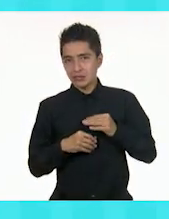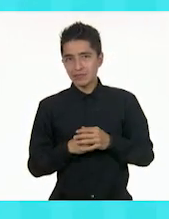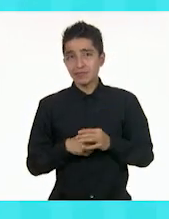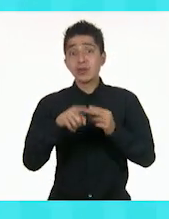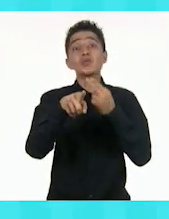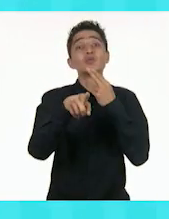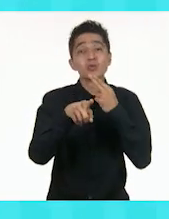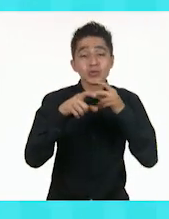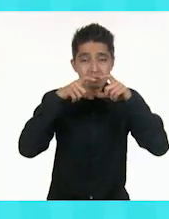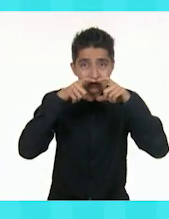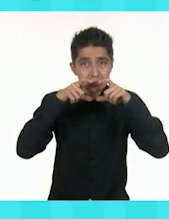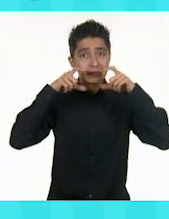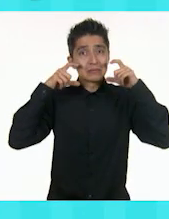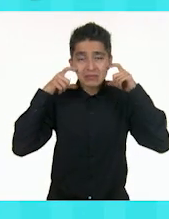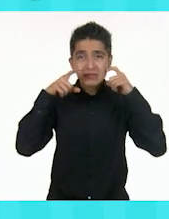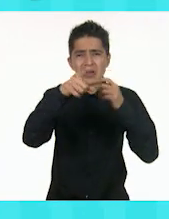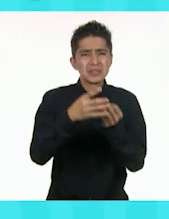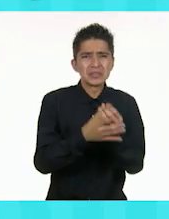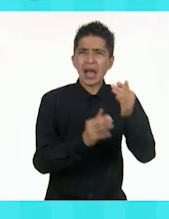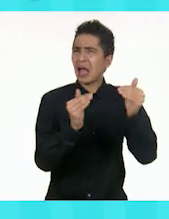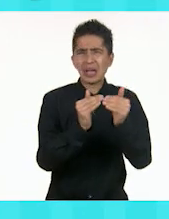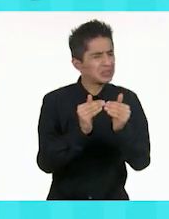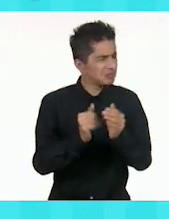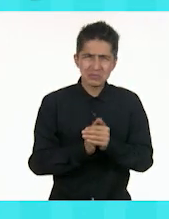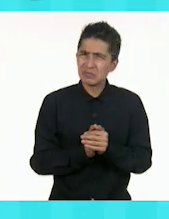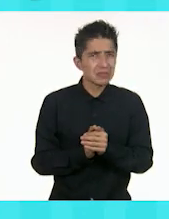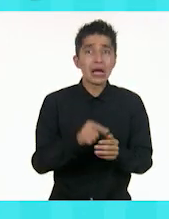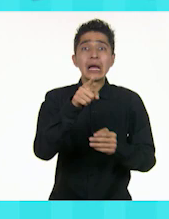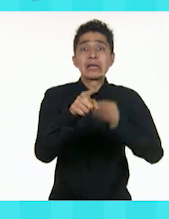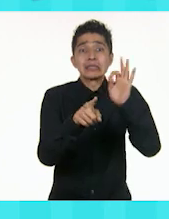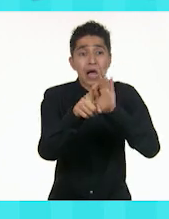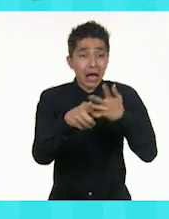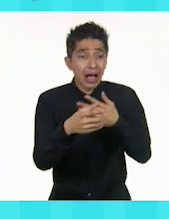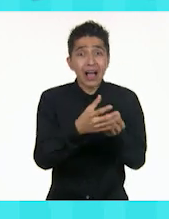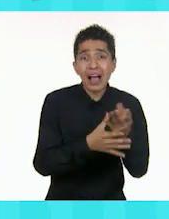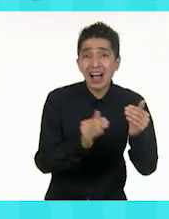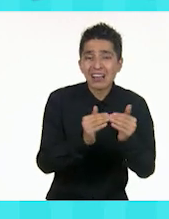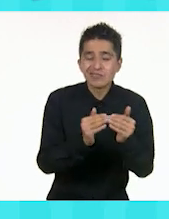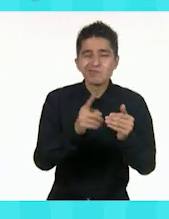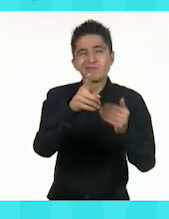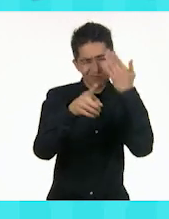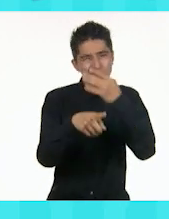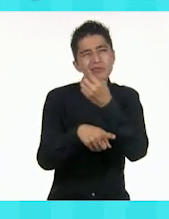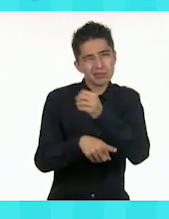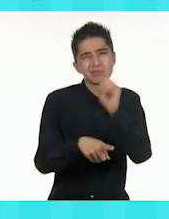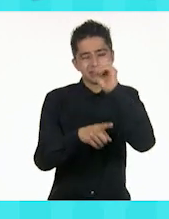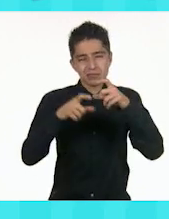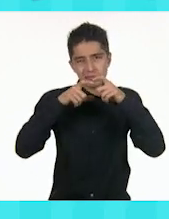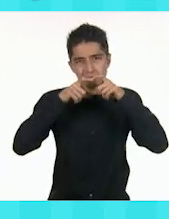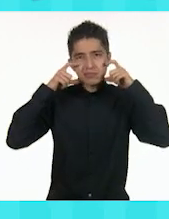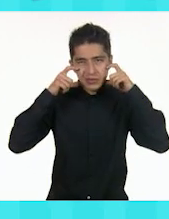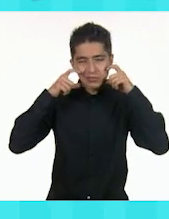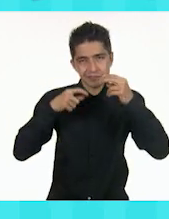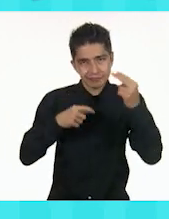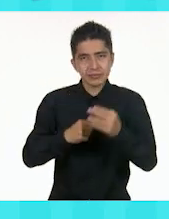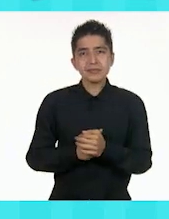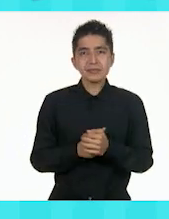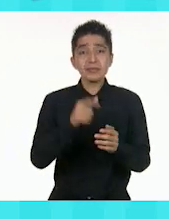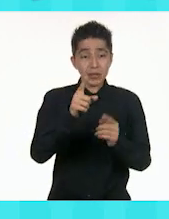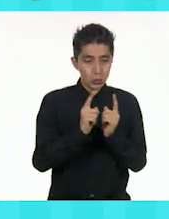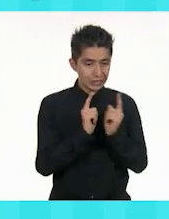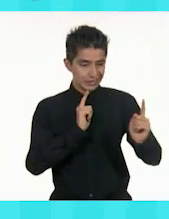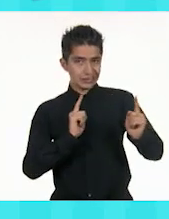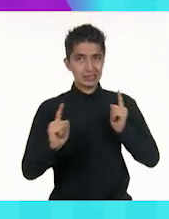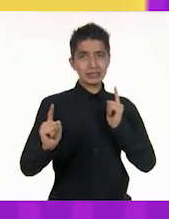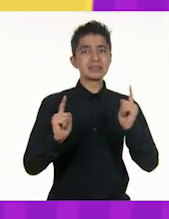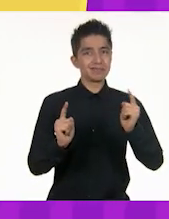Utiliza cubrebocas. No salgas de casa. Si tienes que hacerlo, recuerda que es obligatorio utilizarlo. Mantén una distancia mínima de un metro